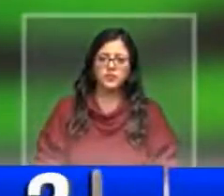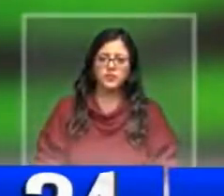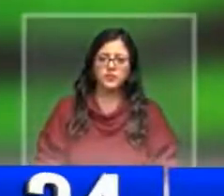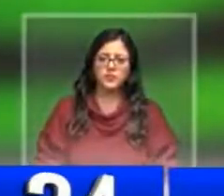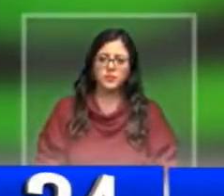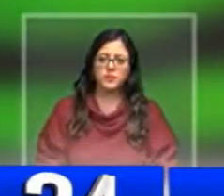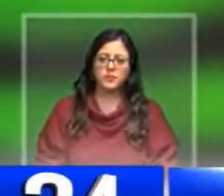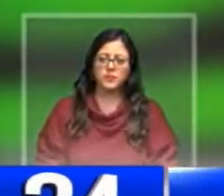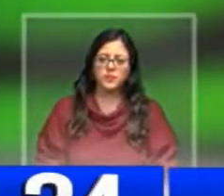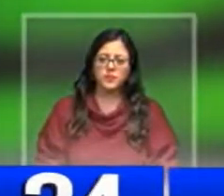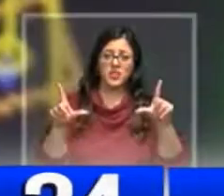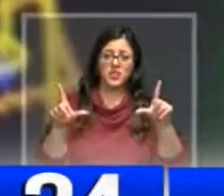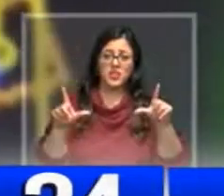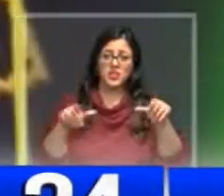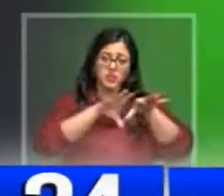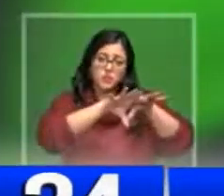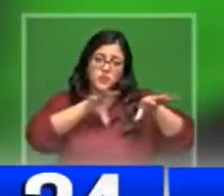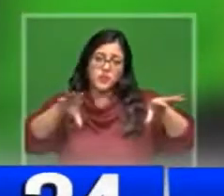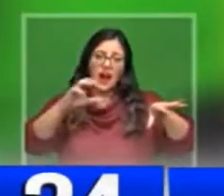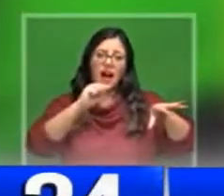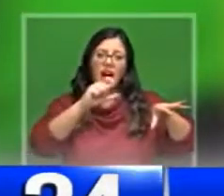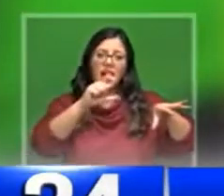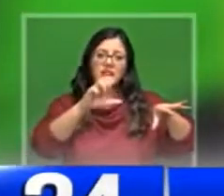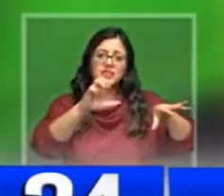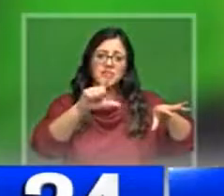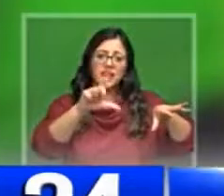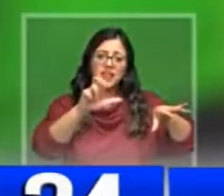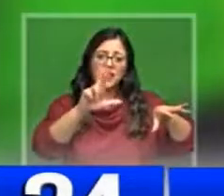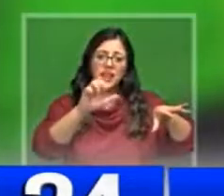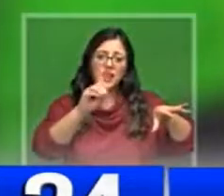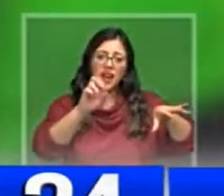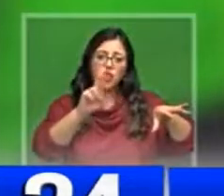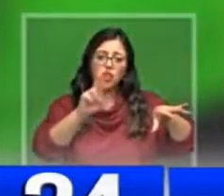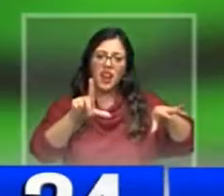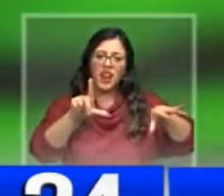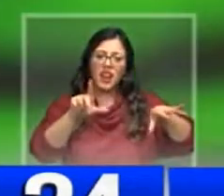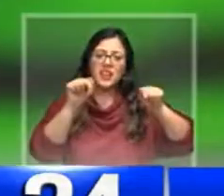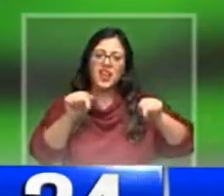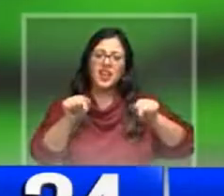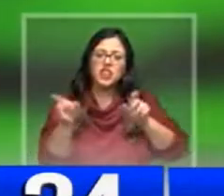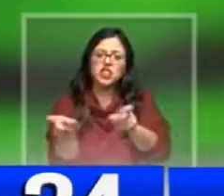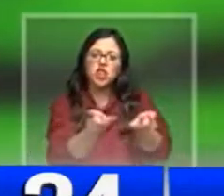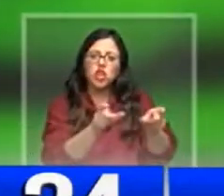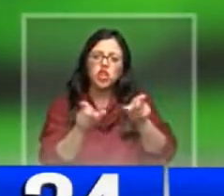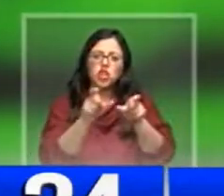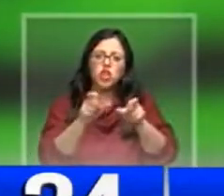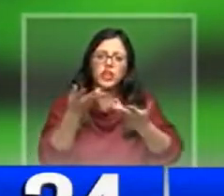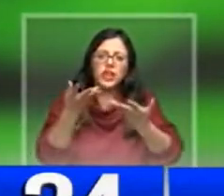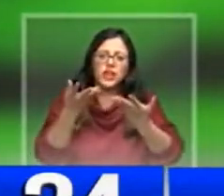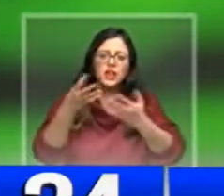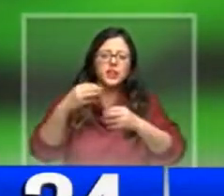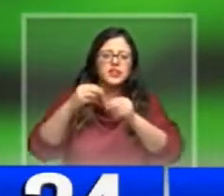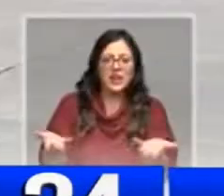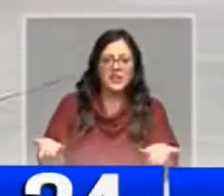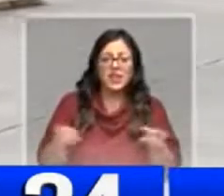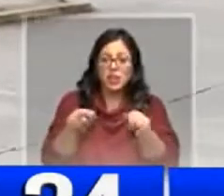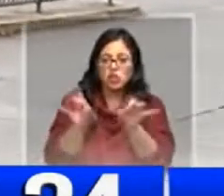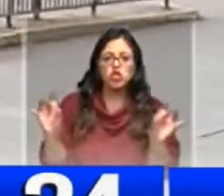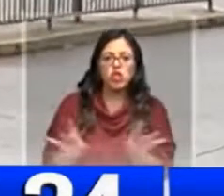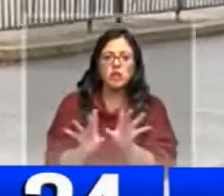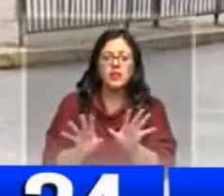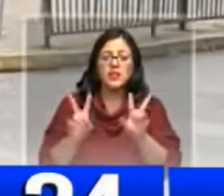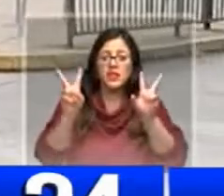el examen de radioterapia de un perro en la comuna chilena de Valdivia, que ha generado gran malestar entre los pacientes